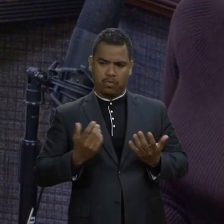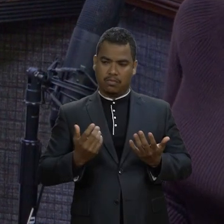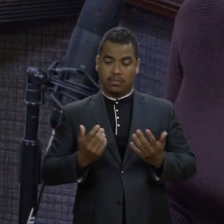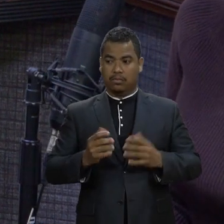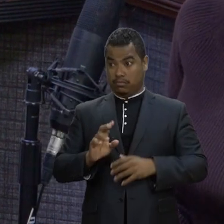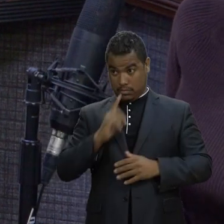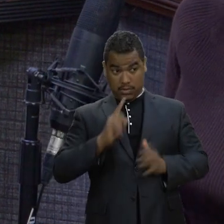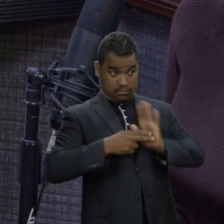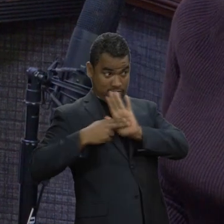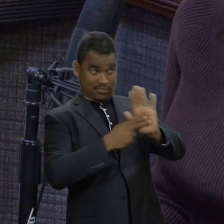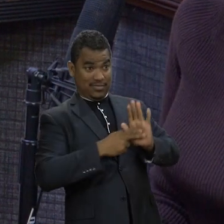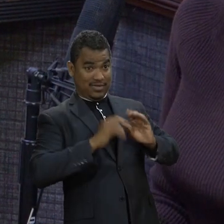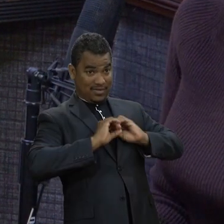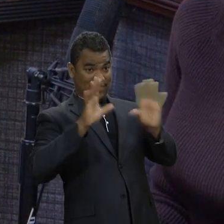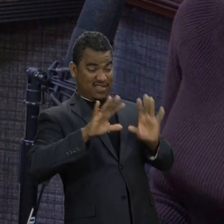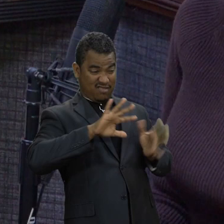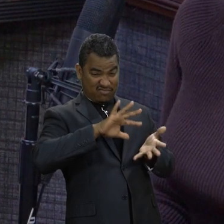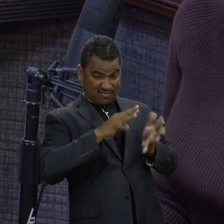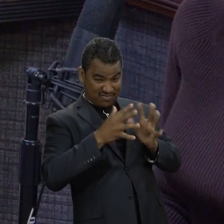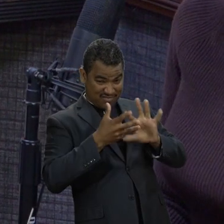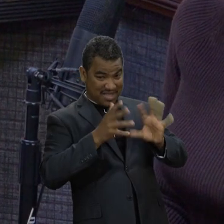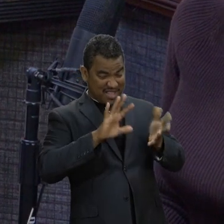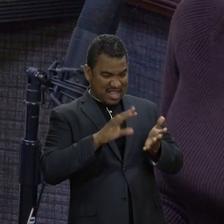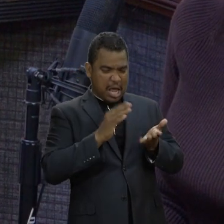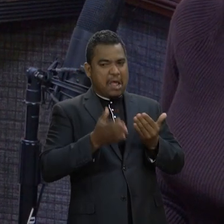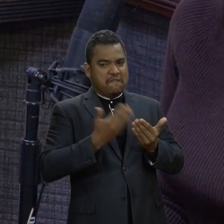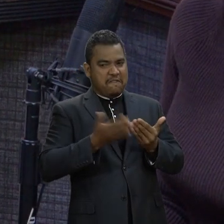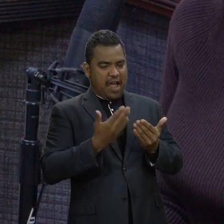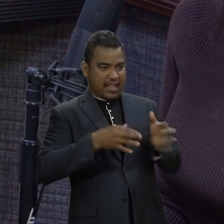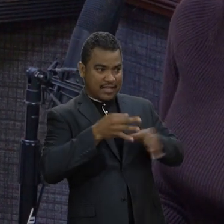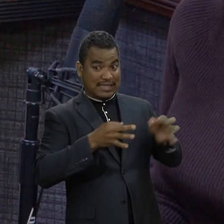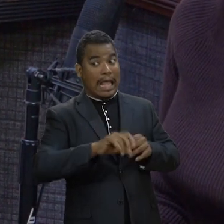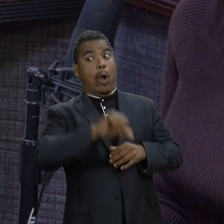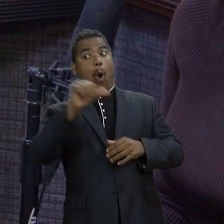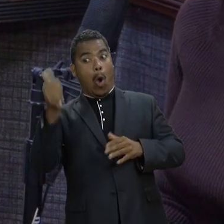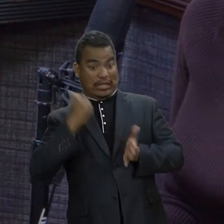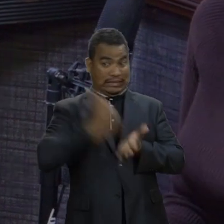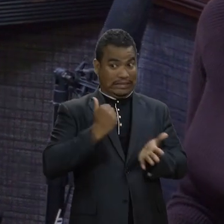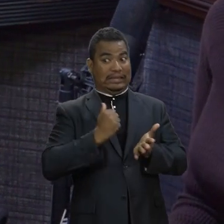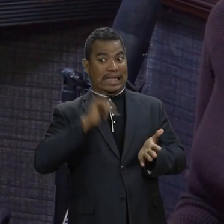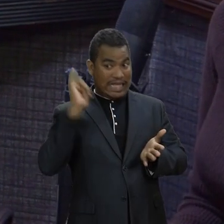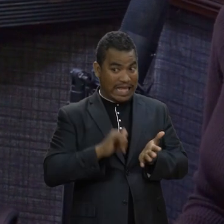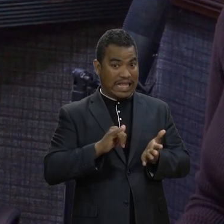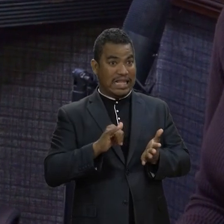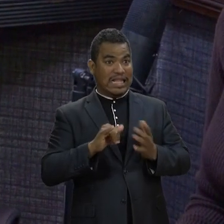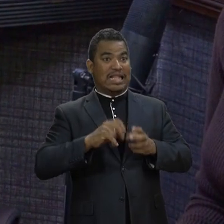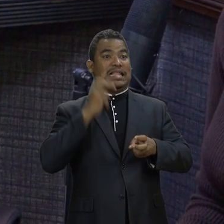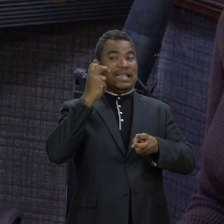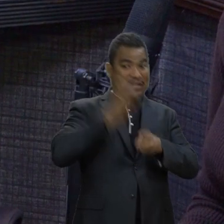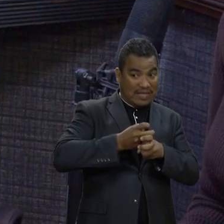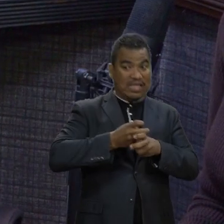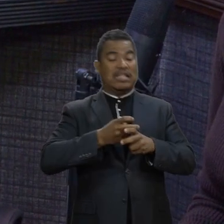esa naturaleza. Y por eso se ha trabajado. Ya yo tengo muchos años, como bien dijeron hace un ratito, haciendo ese esfuerzo